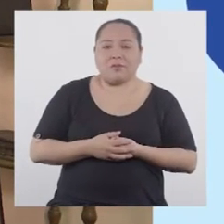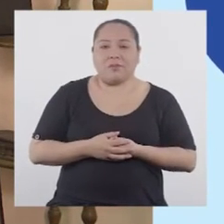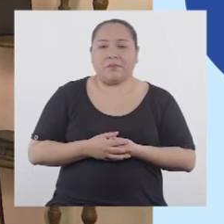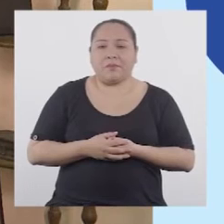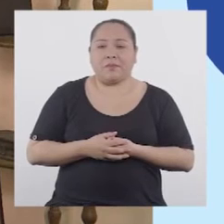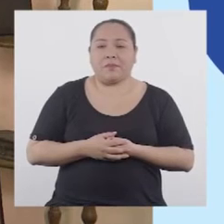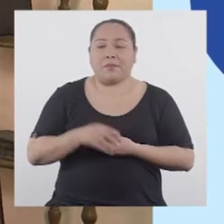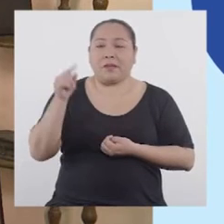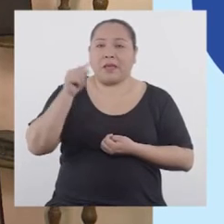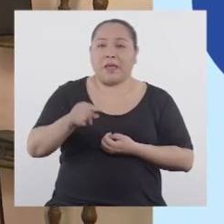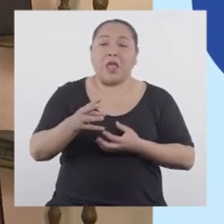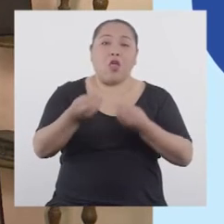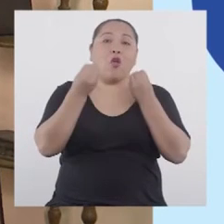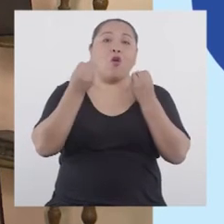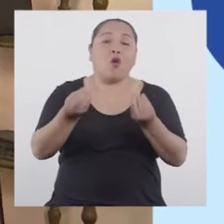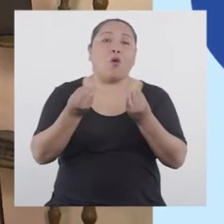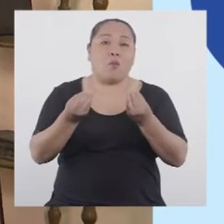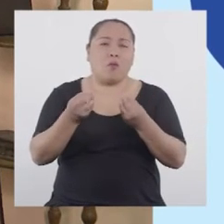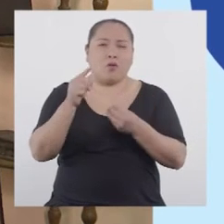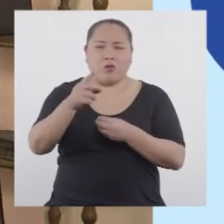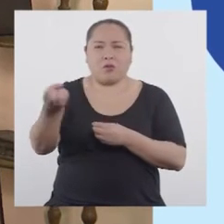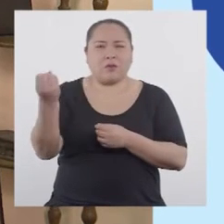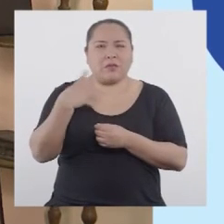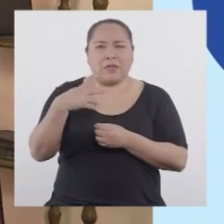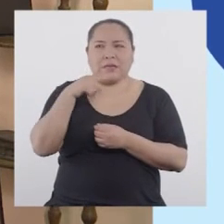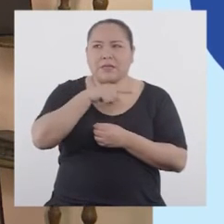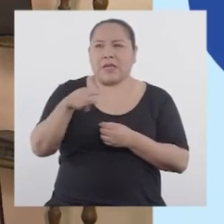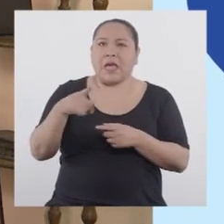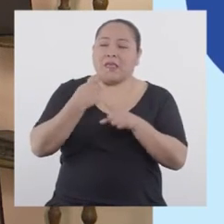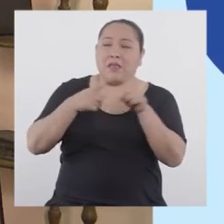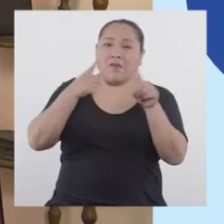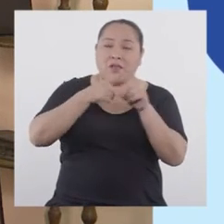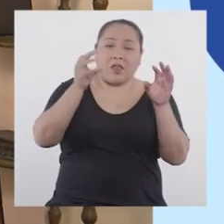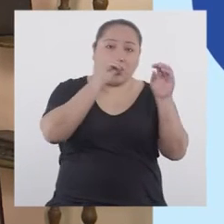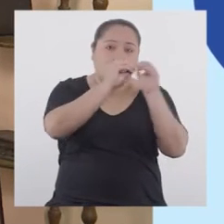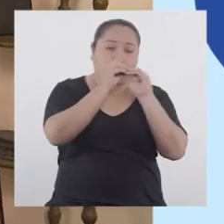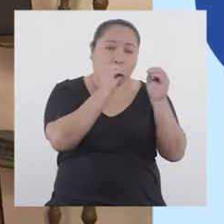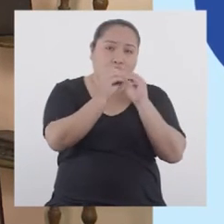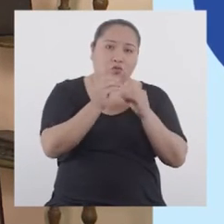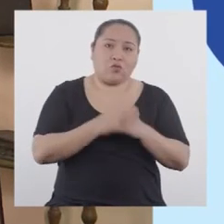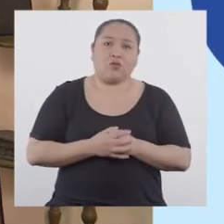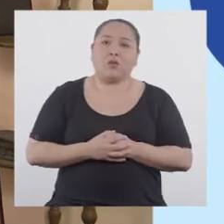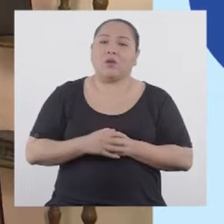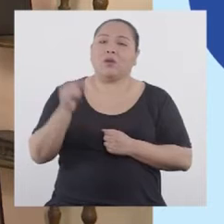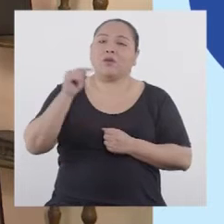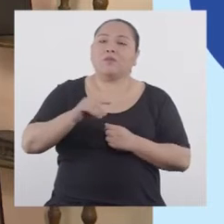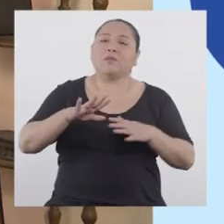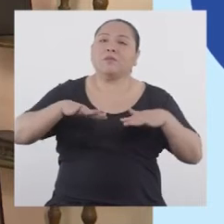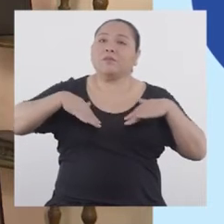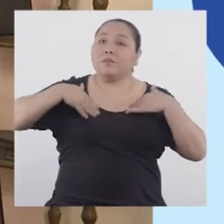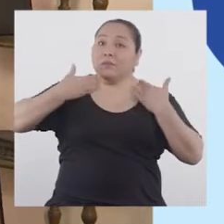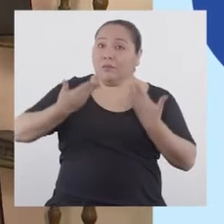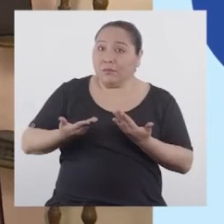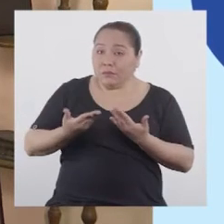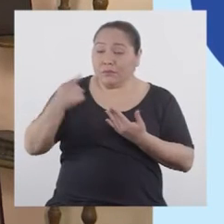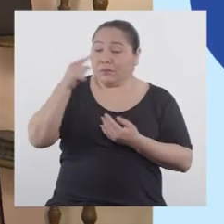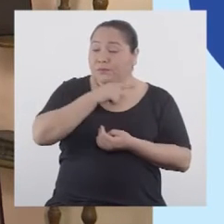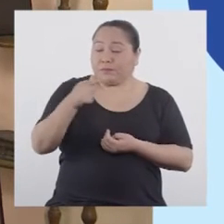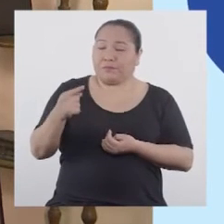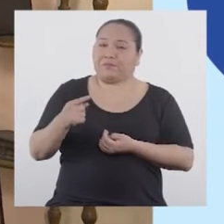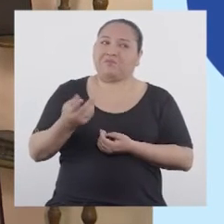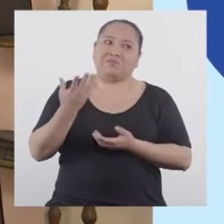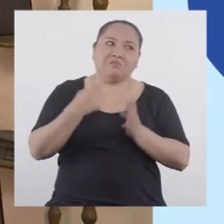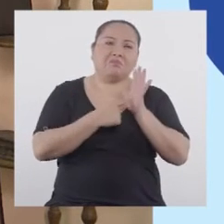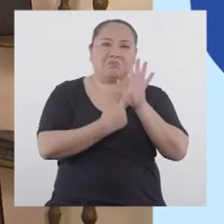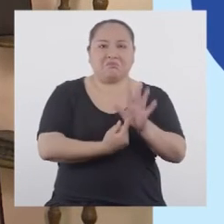nosotros? El cómo nos indica que existen diferentes soluciones. El podríamos